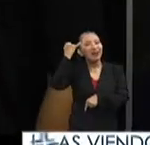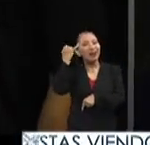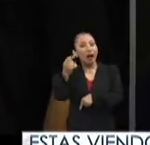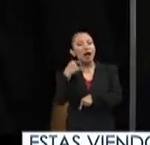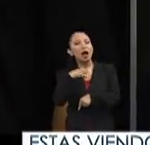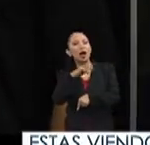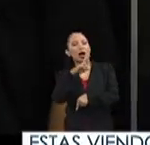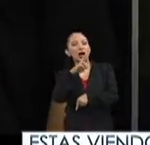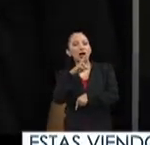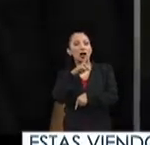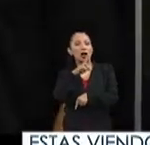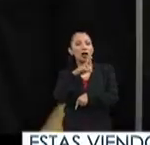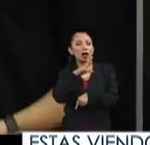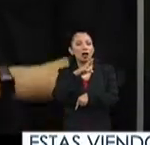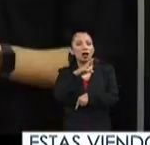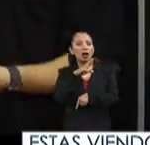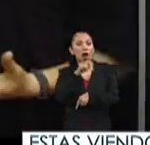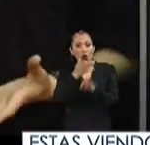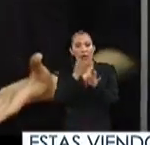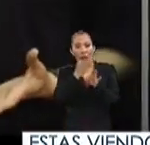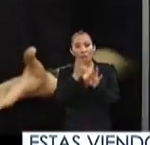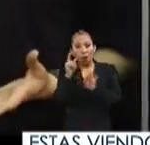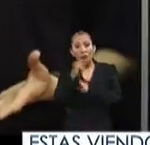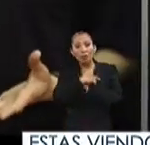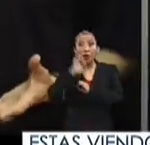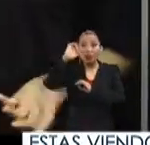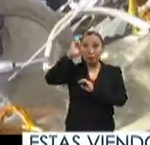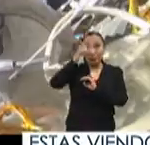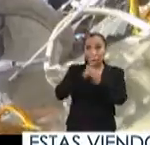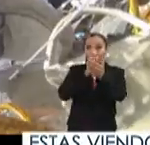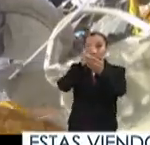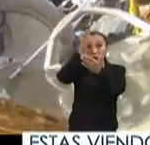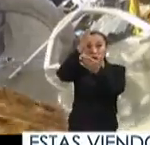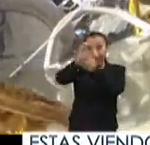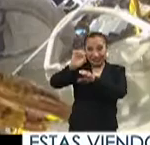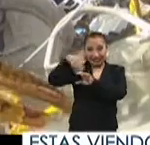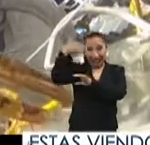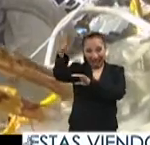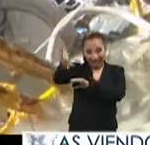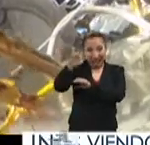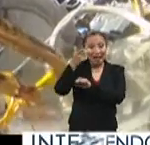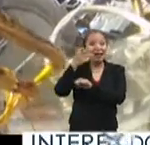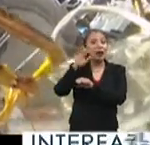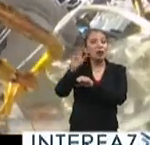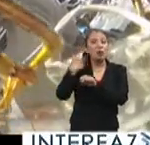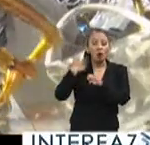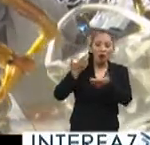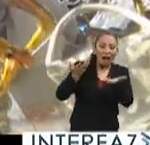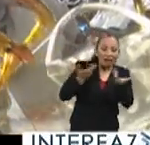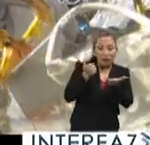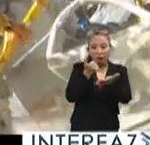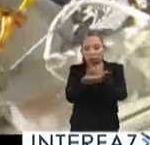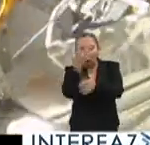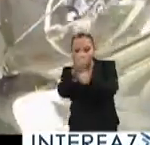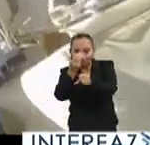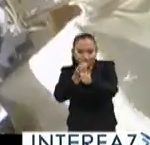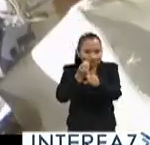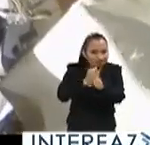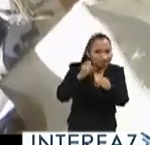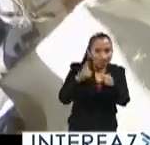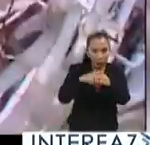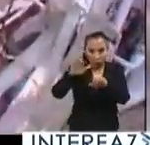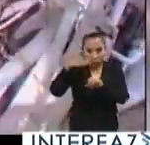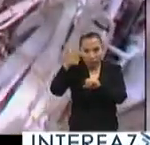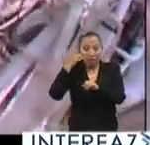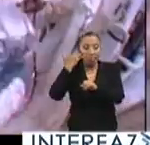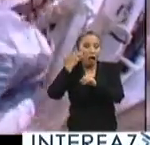que Robonaut, ahorita cuando están en la estación espacial, cuando salen a hacer maniobras o a reparar algo, pues